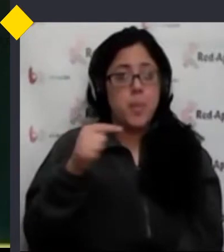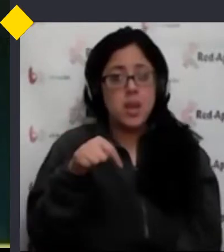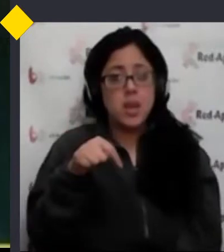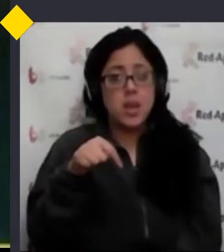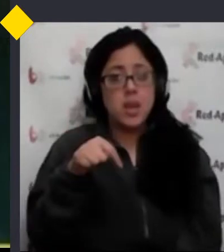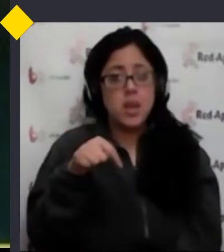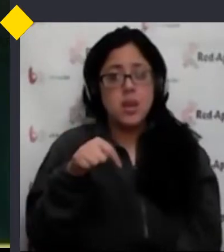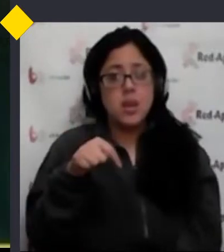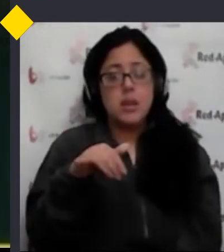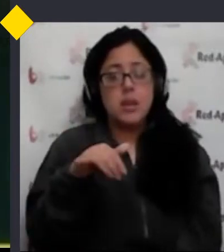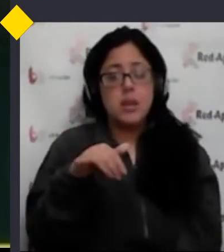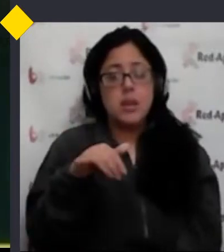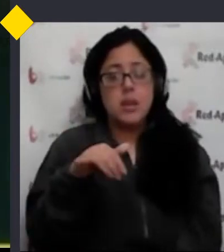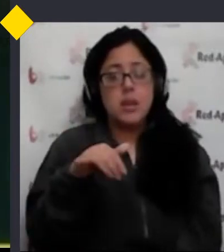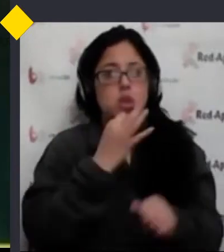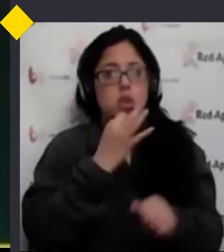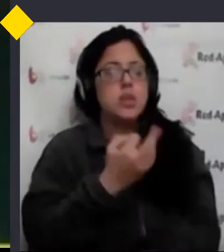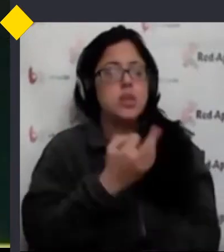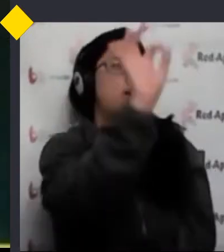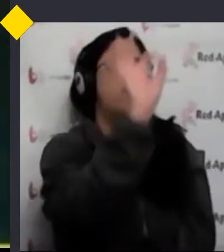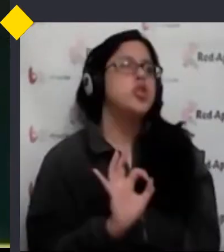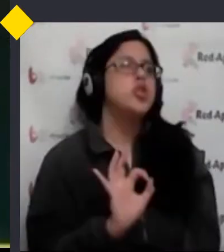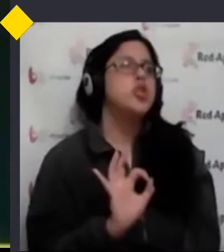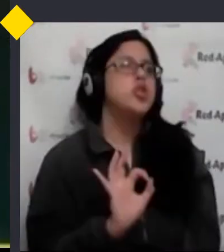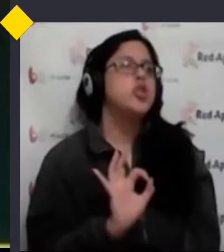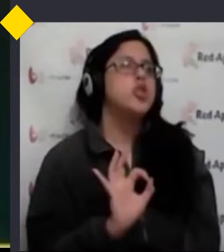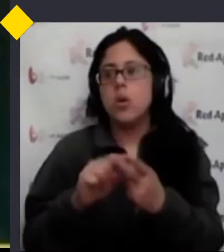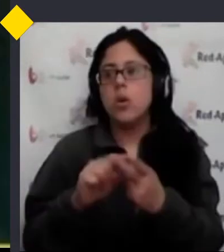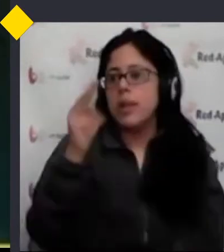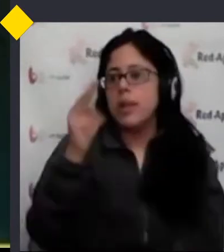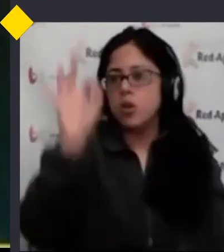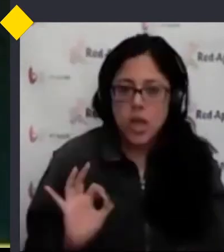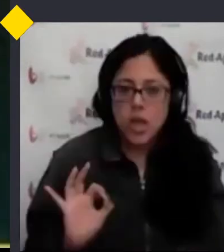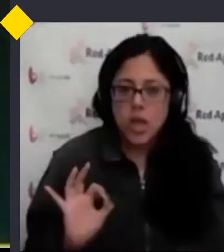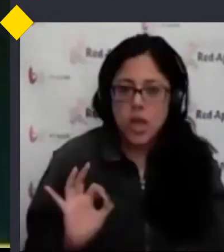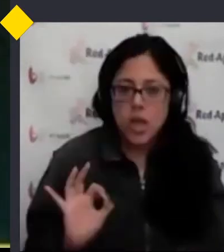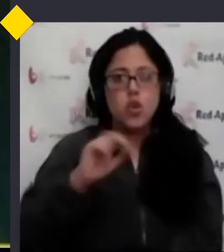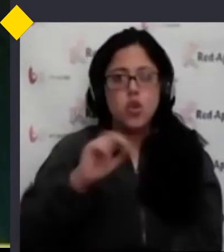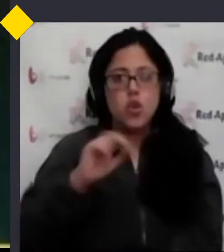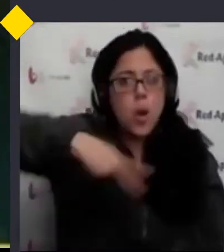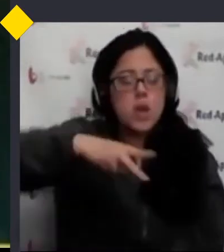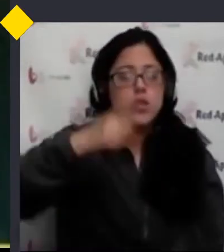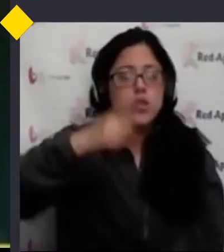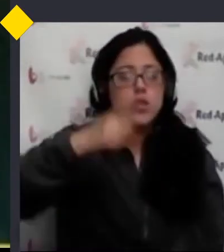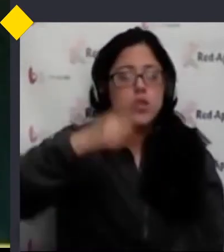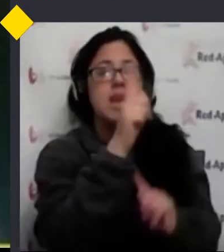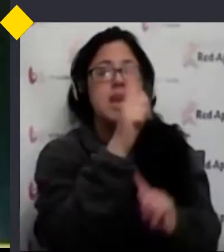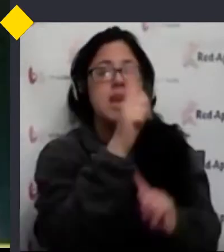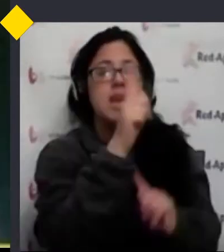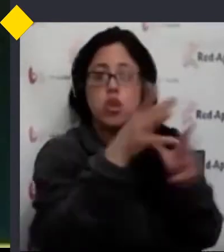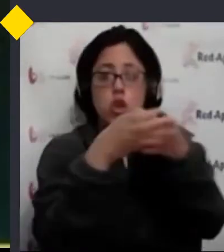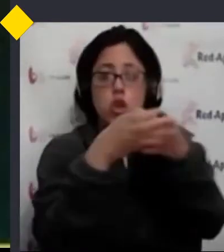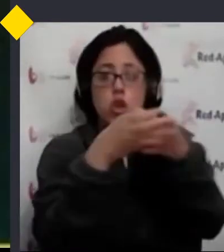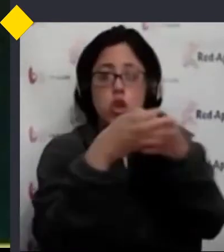que dicen que somos el 2% hasta otros que dicen que somos el 13%, y además en las sociedades más evolucionadas aparece un